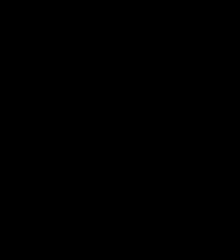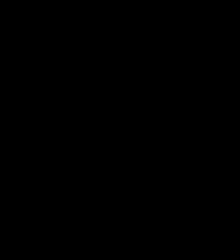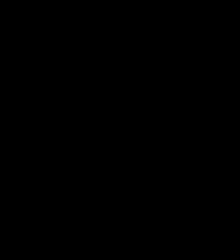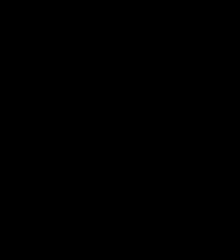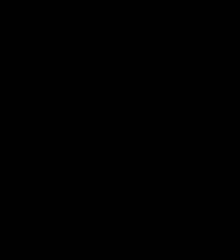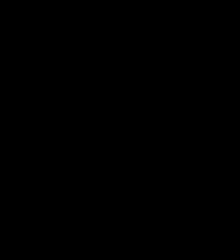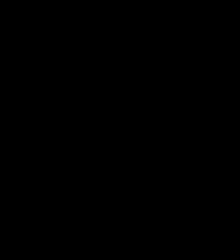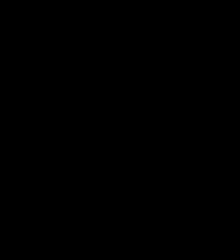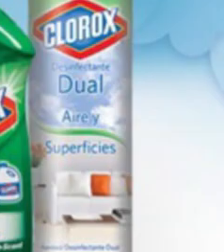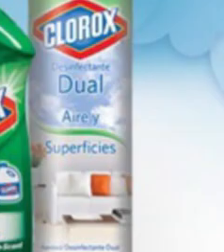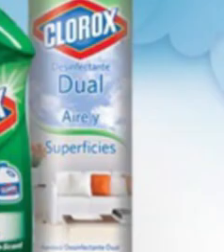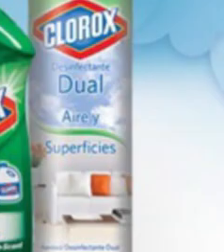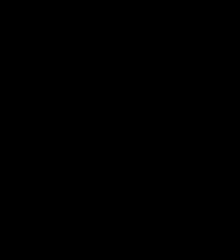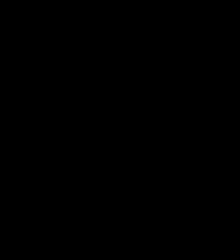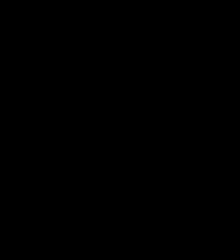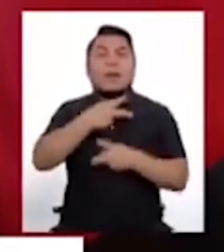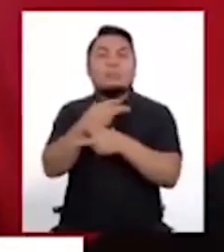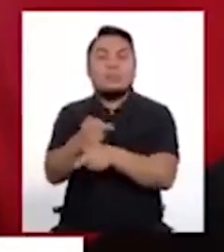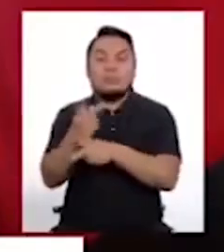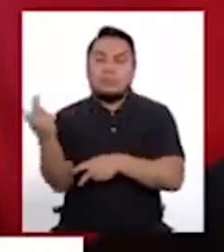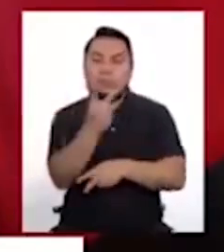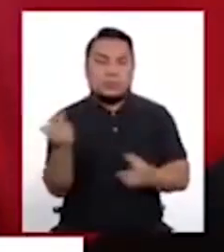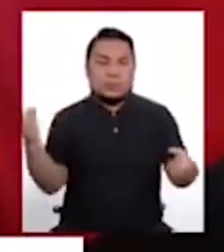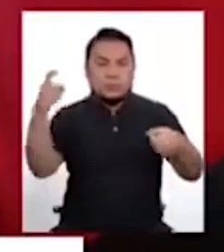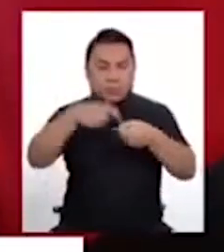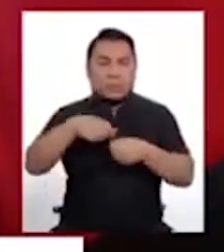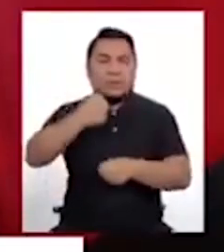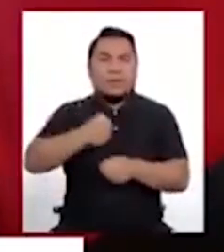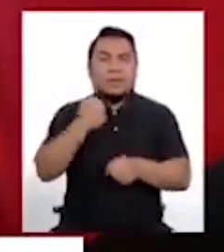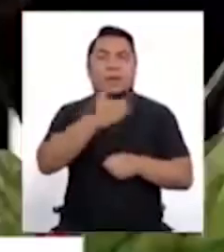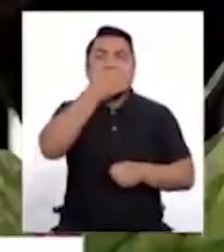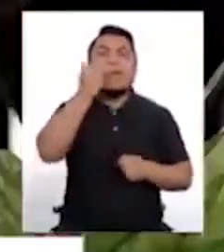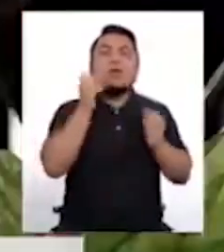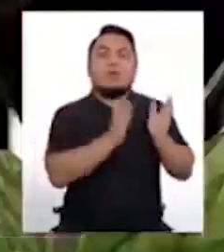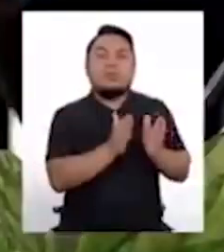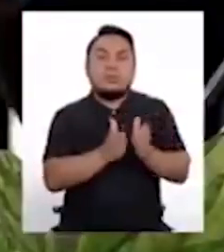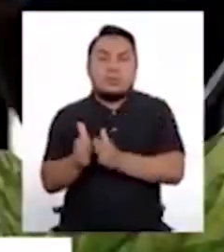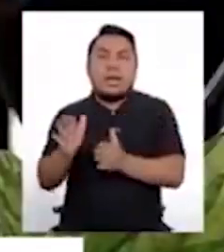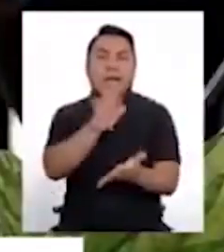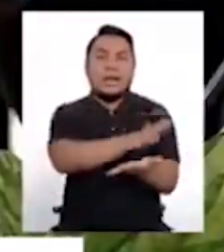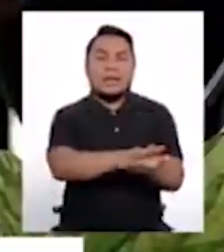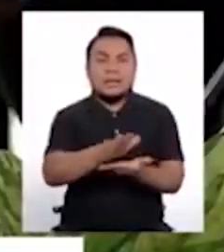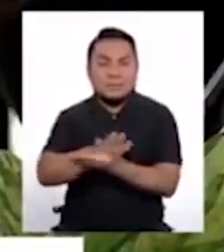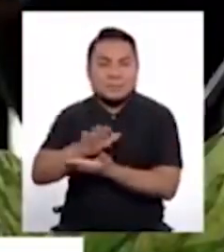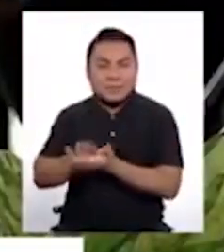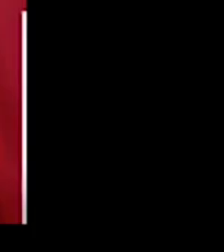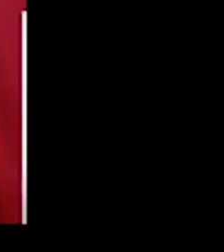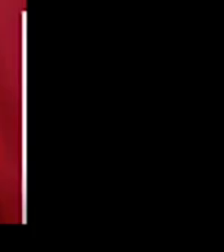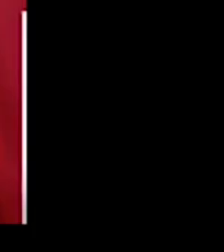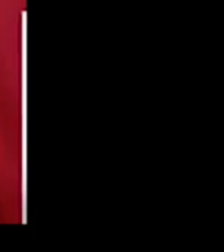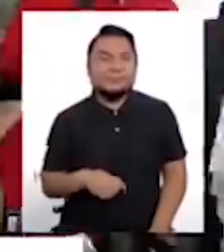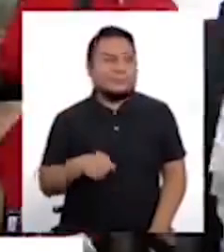que está local, ¿dónde va a comprar la limpieza? Mejorar el orden, la limpieza y el